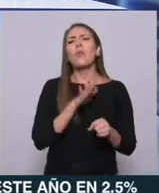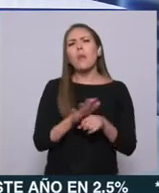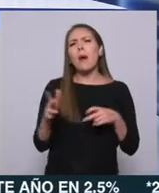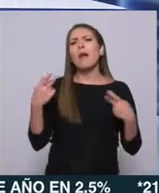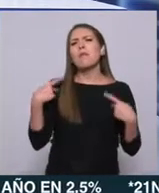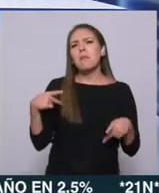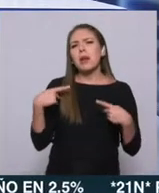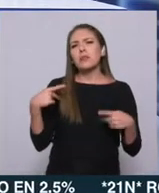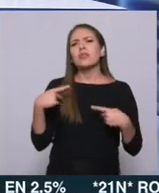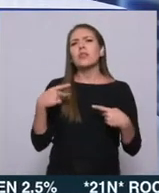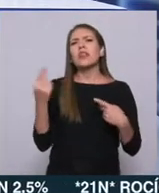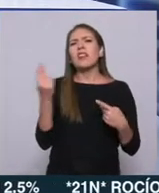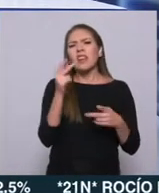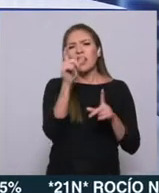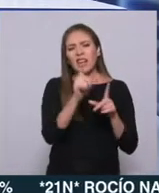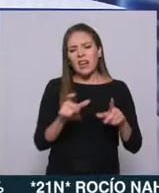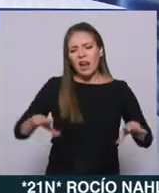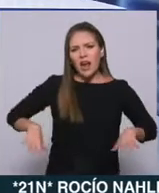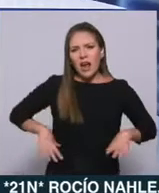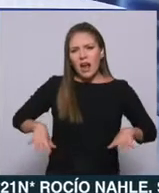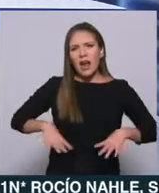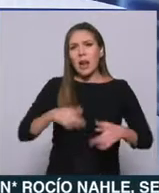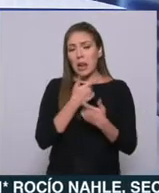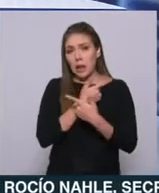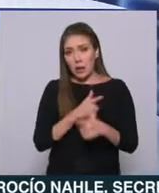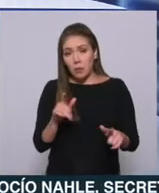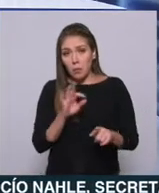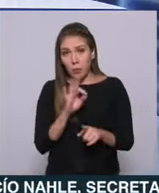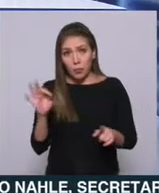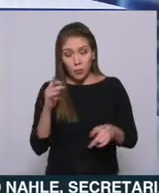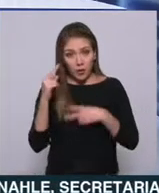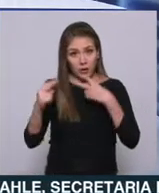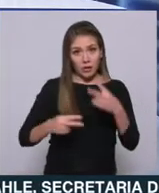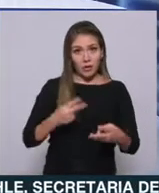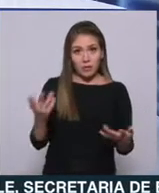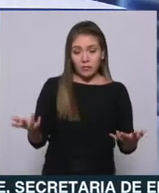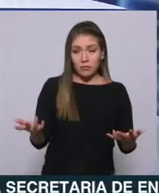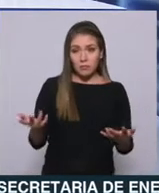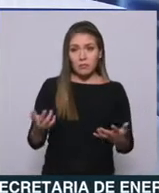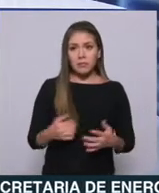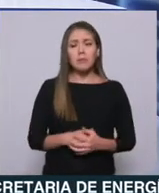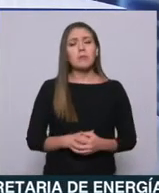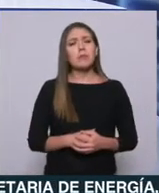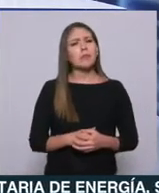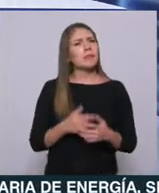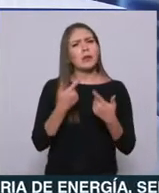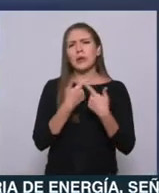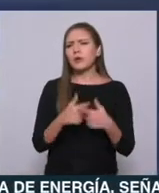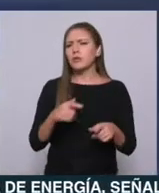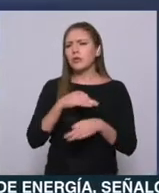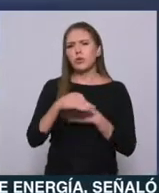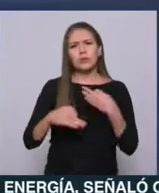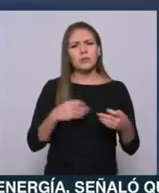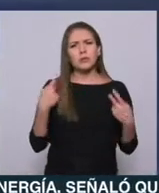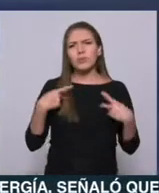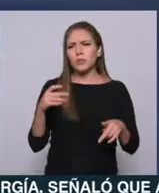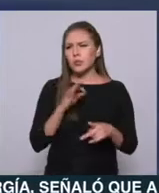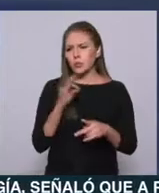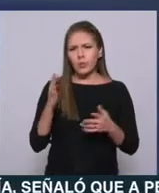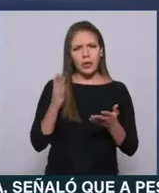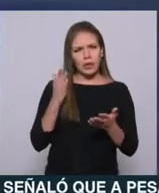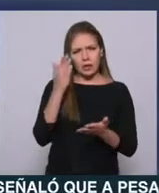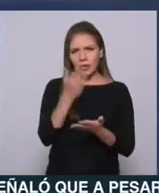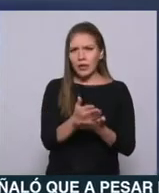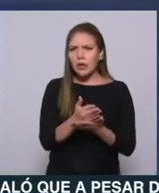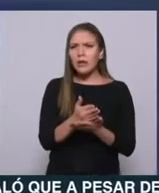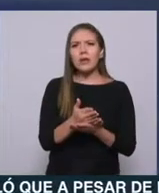los requisitos? ¿Hay bases? ¿Todos podemos ir? Cualquier persona puede ir. No conozco específicamente las bases de la del domingo, sin embargo,